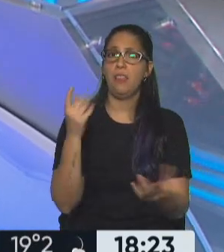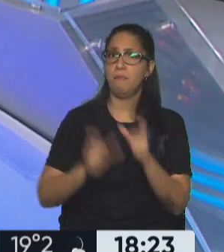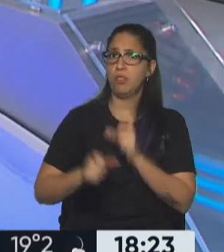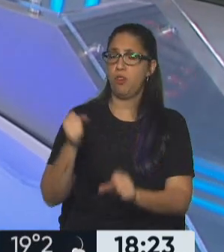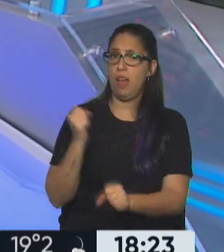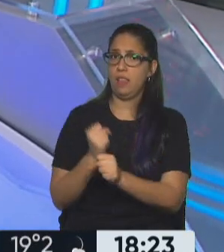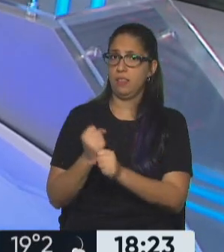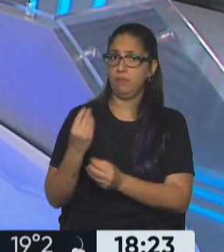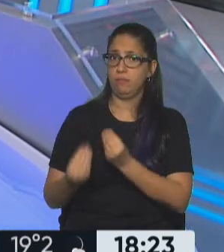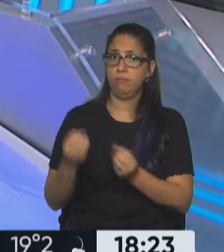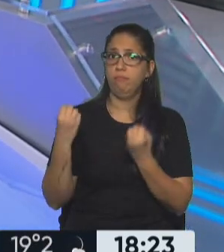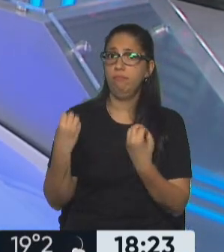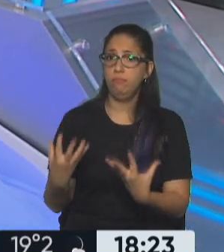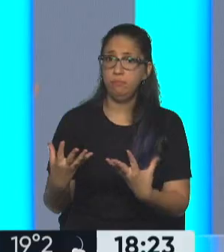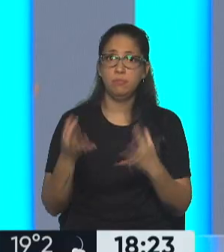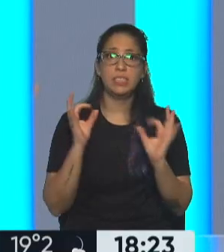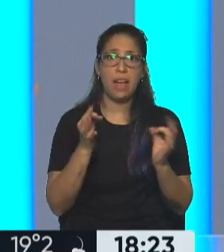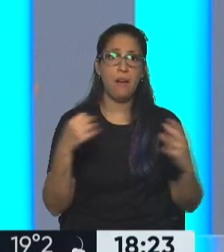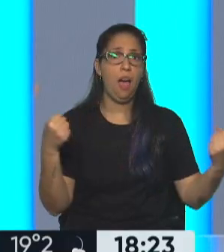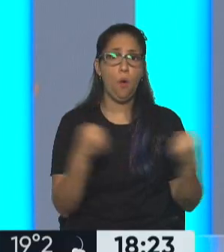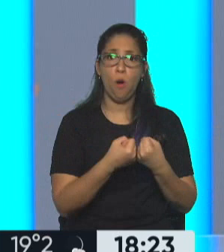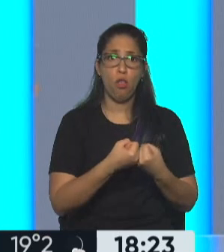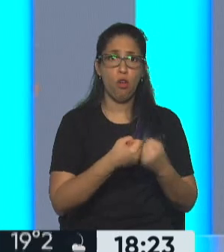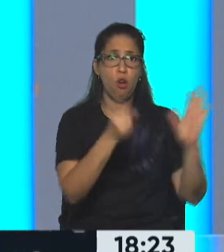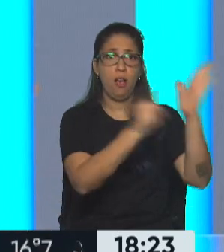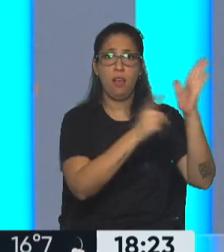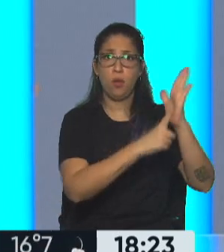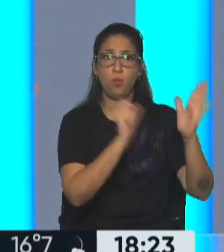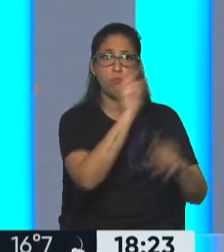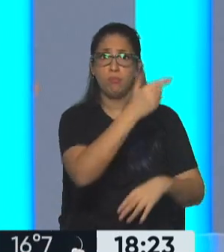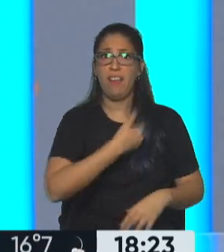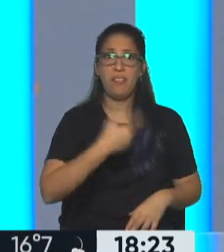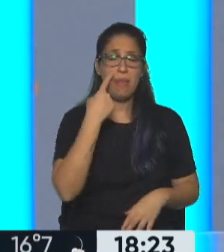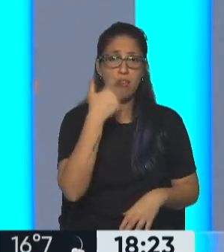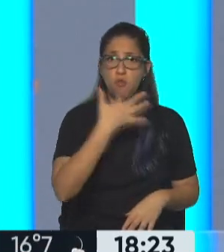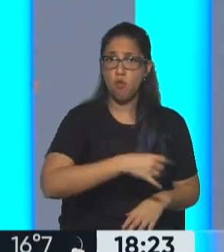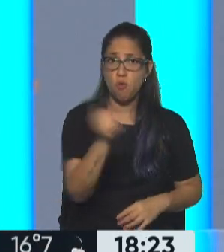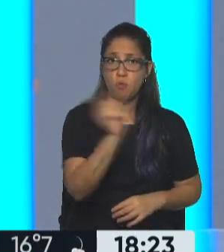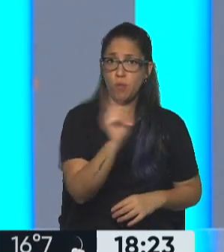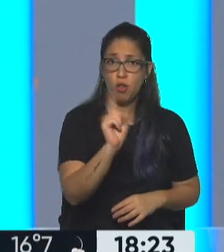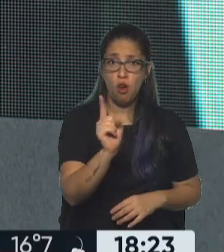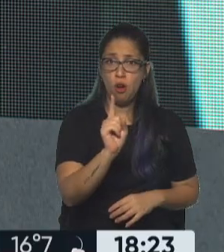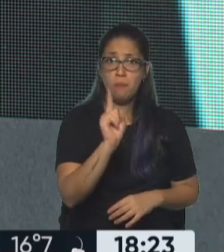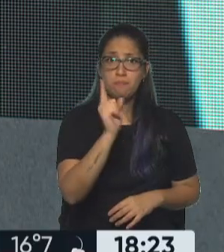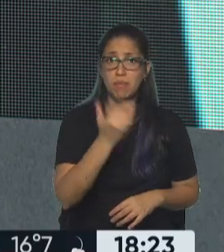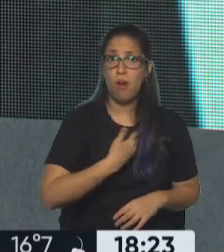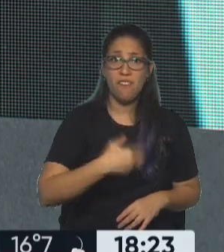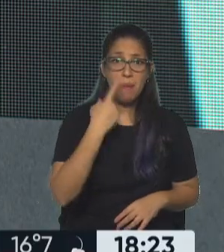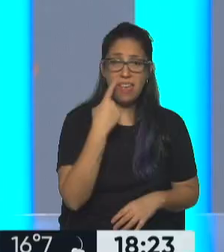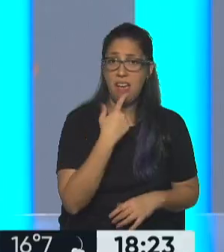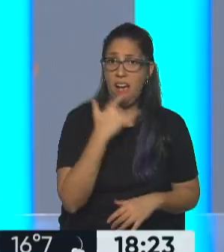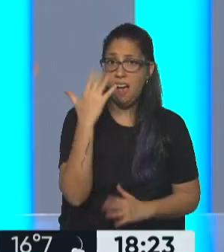Por afuera de esto, se sabe que el acuerdo tampoco cumplió con los estatutos del Fondo Monetario. Claro. Recordemos, estamos hablando... Lo admitió el propio fondo.